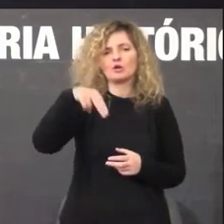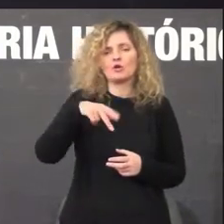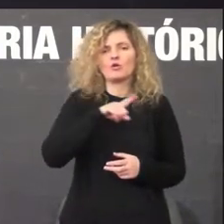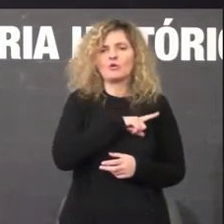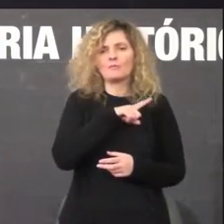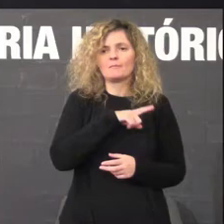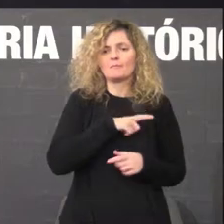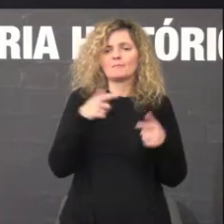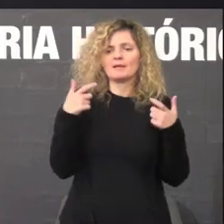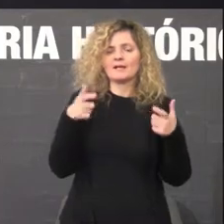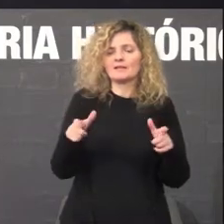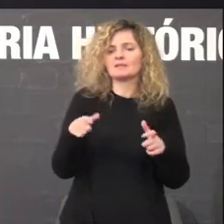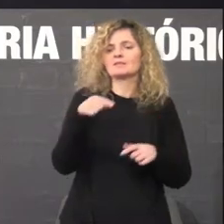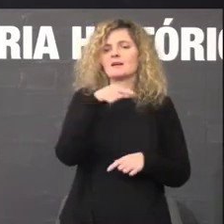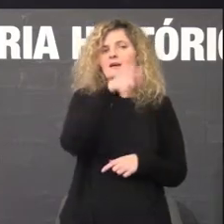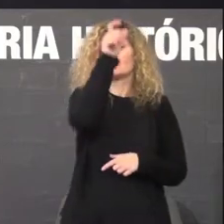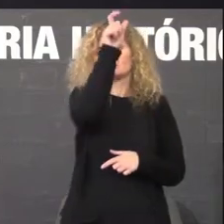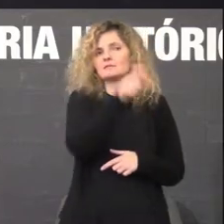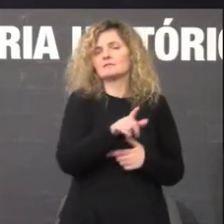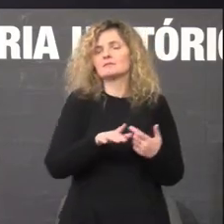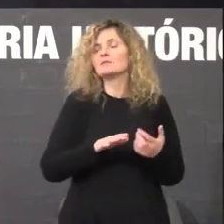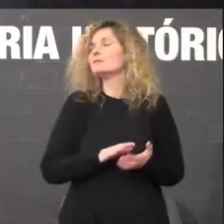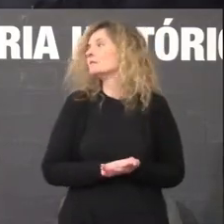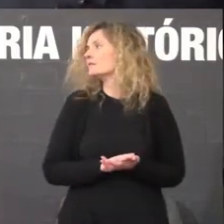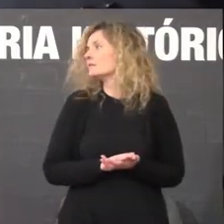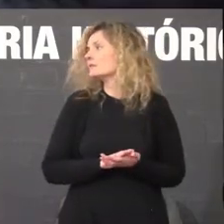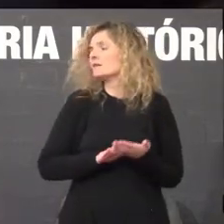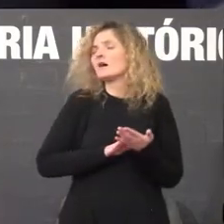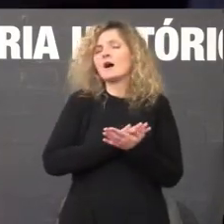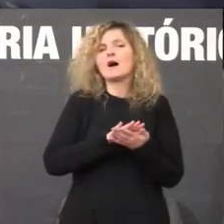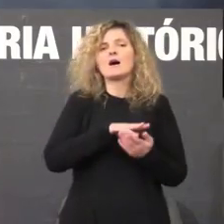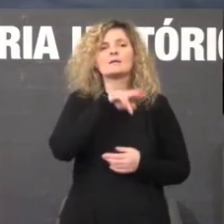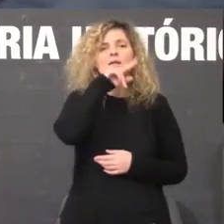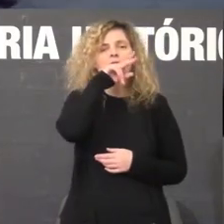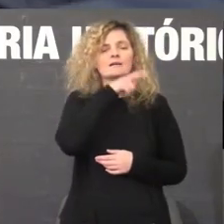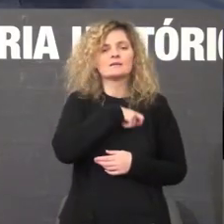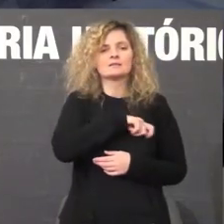militar que habla el español